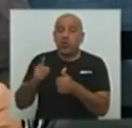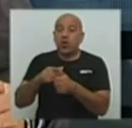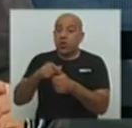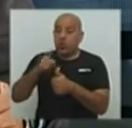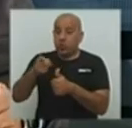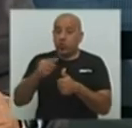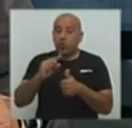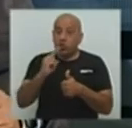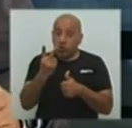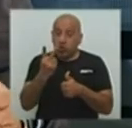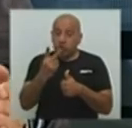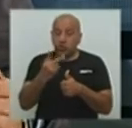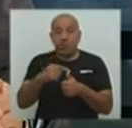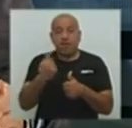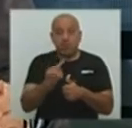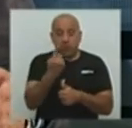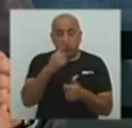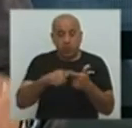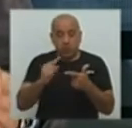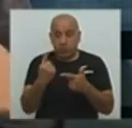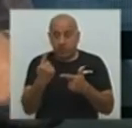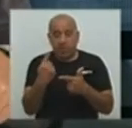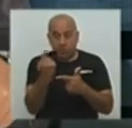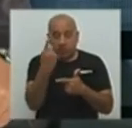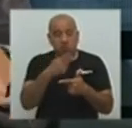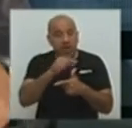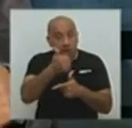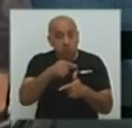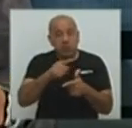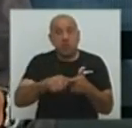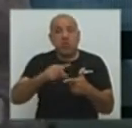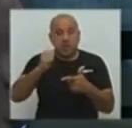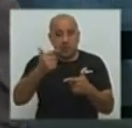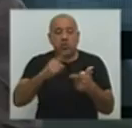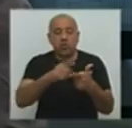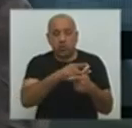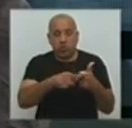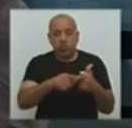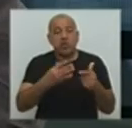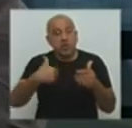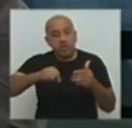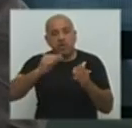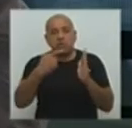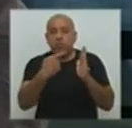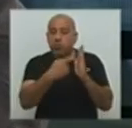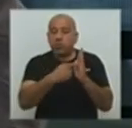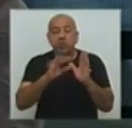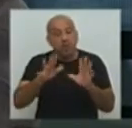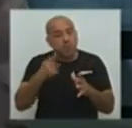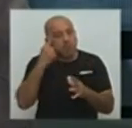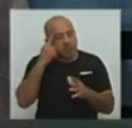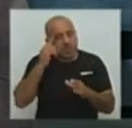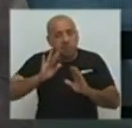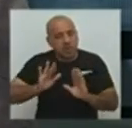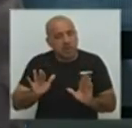campeonatos que jugó más allá de la final que la perdió es el equipo que en este año calendario hizo la mayor cantidad de puntos para pensarlo simplemente